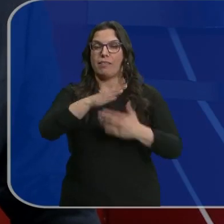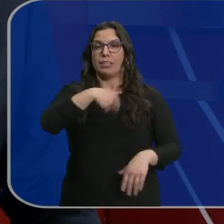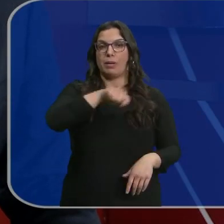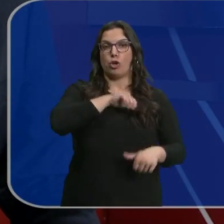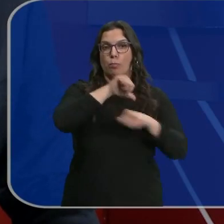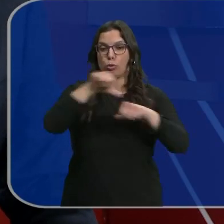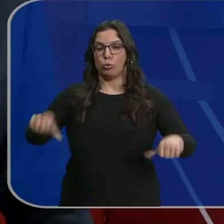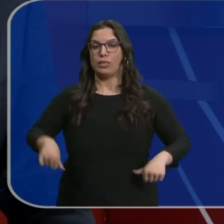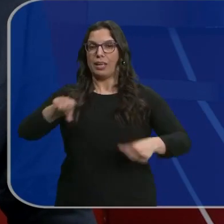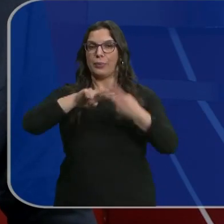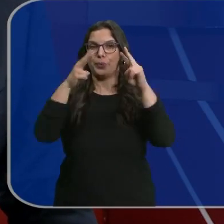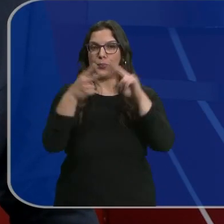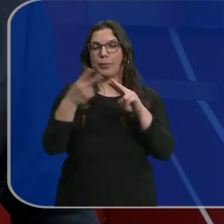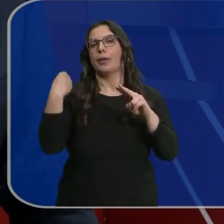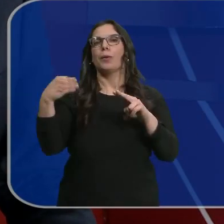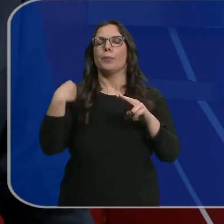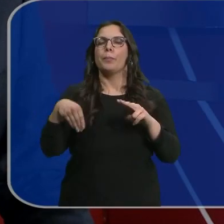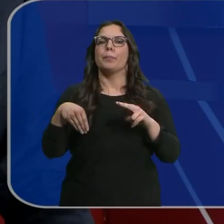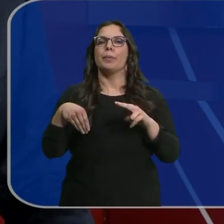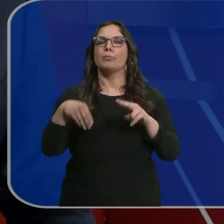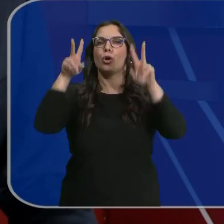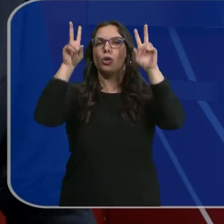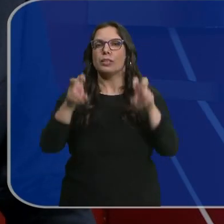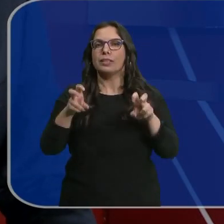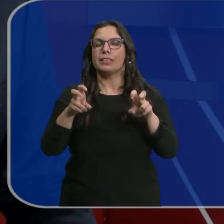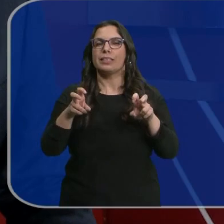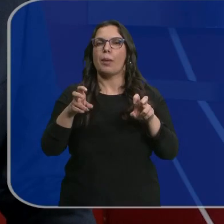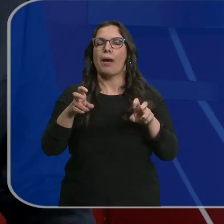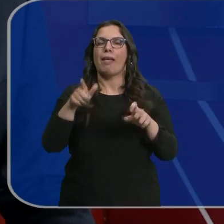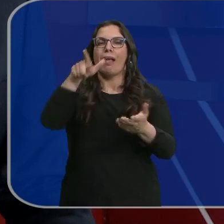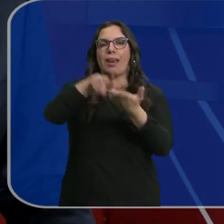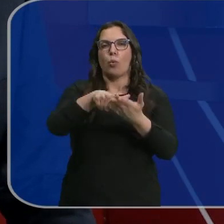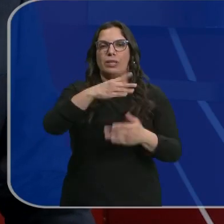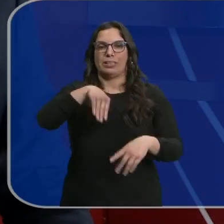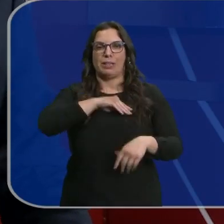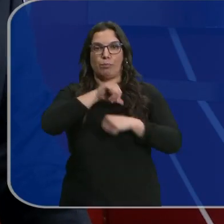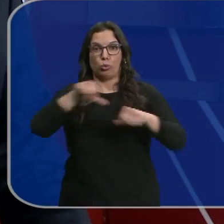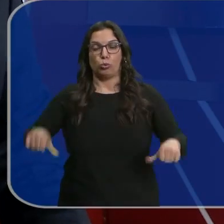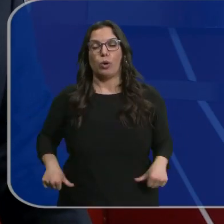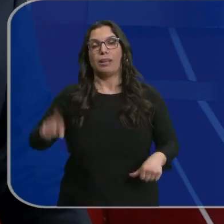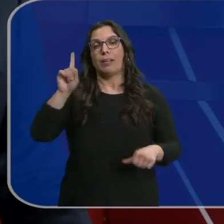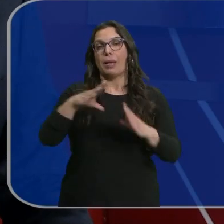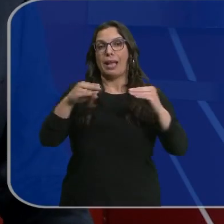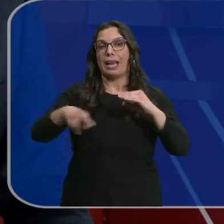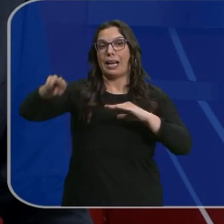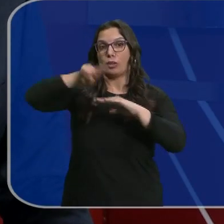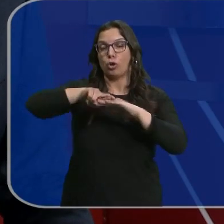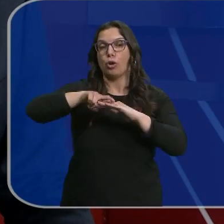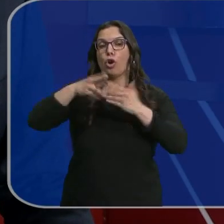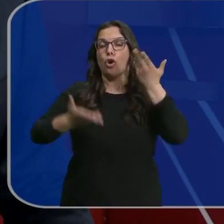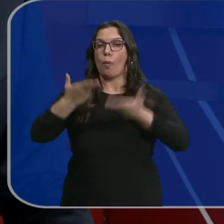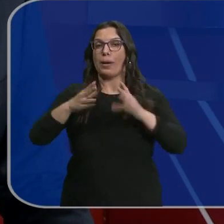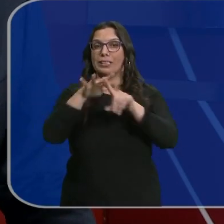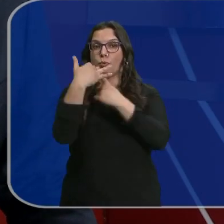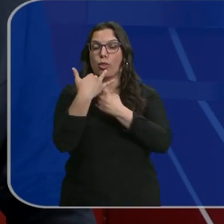en un encuentro sobre iberofonía. Además del retraso en la llegada de los fondos, el rector ha comparado la situación de la USAL